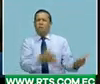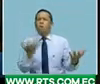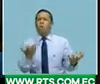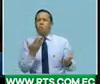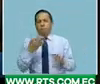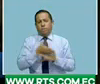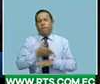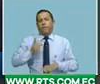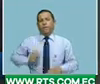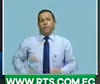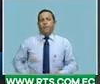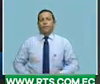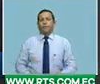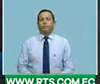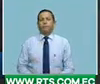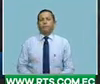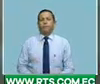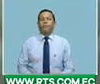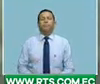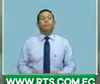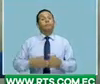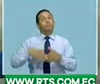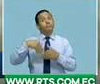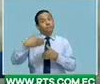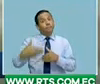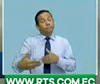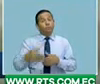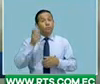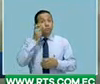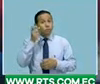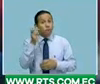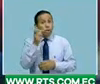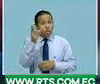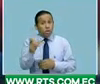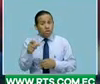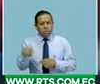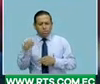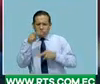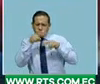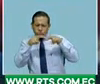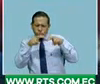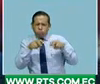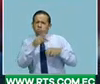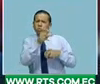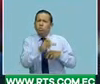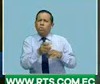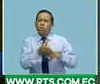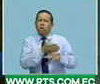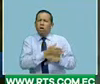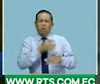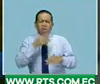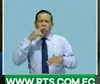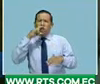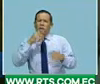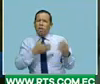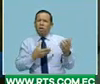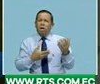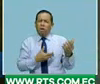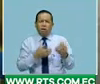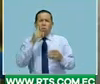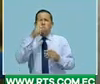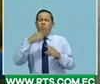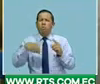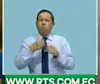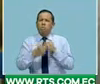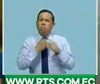instantes. Y más adelante, Fiscalía investiga la extraña muerte de una menor de 1 año y medio de edad. La ampliación de esta